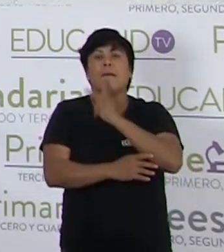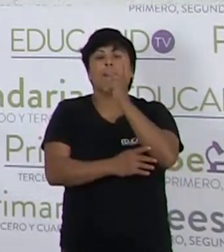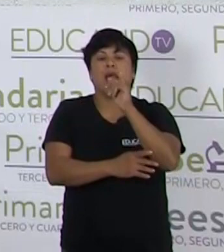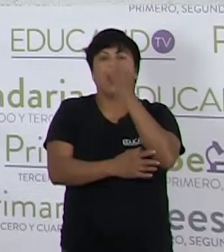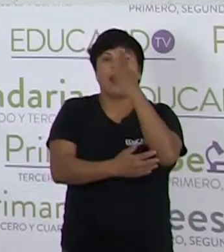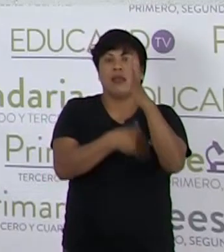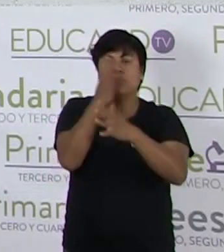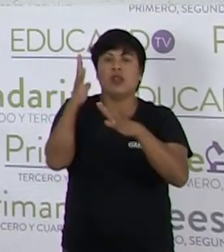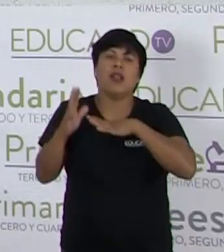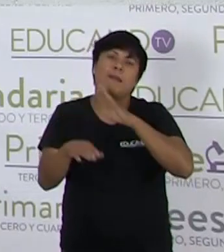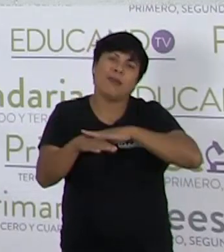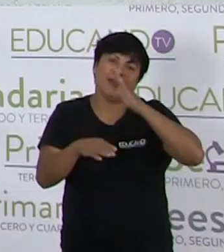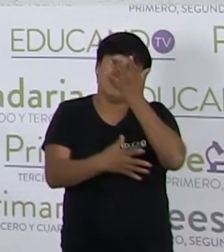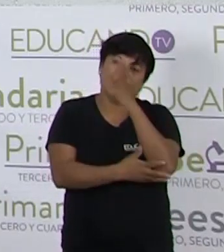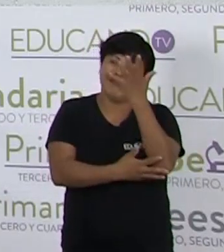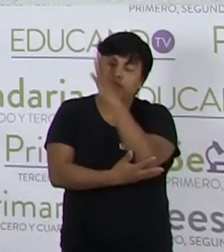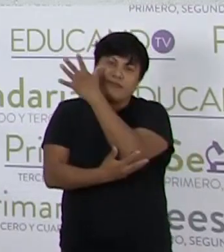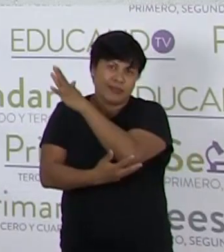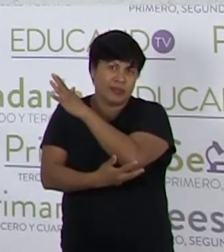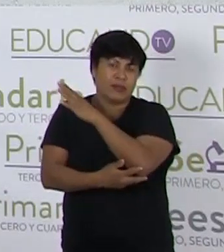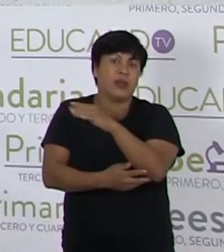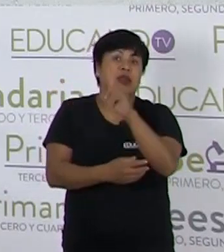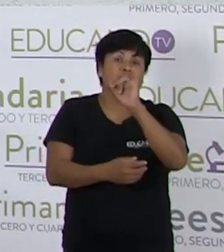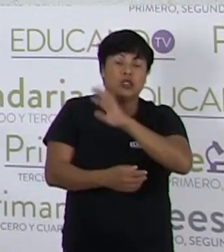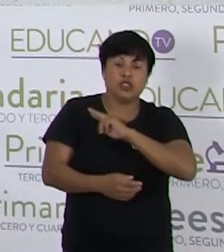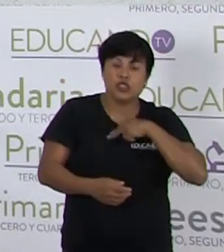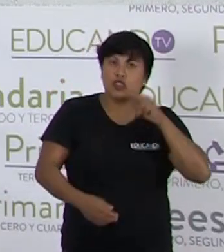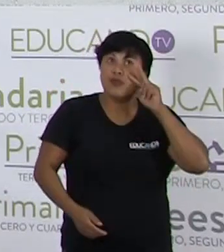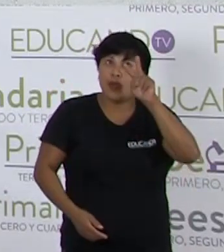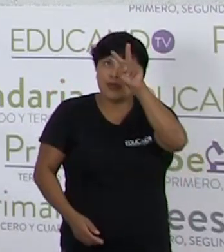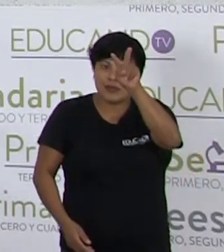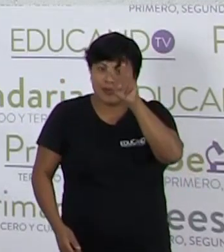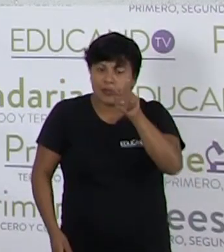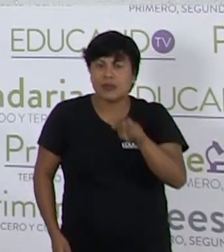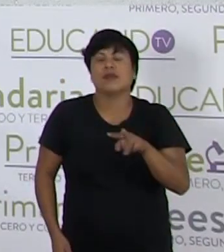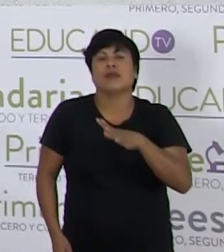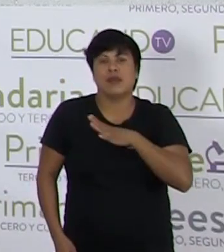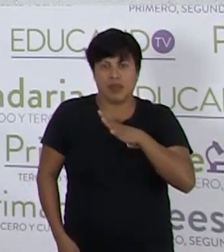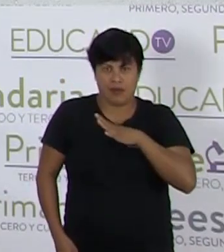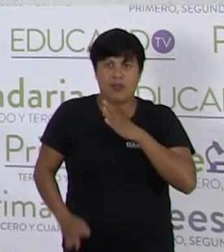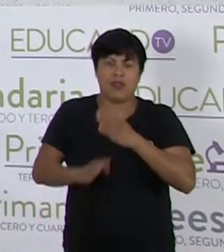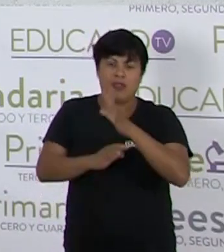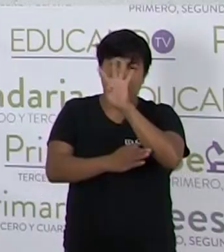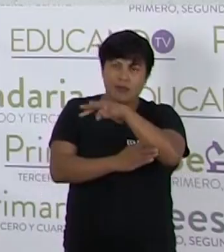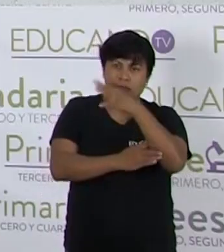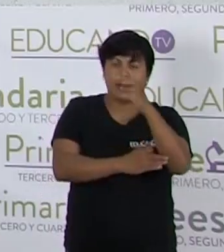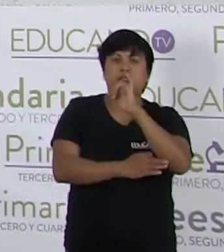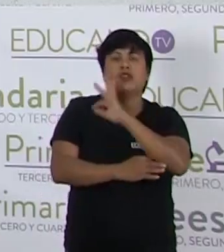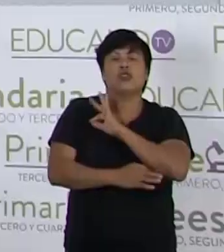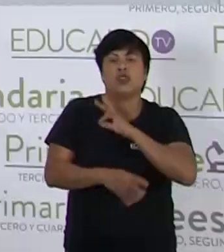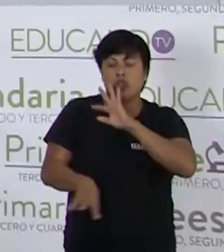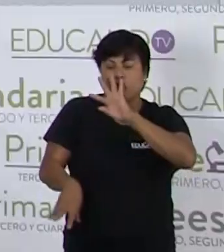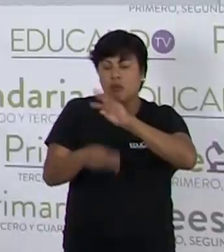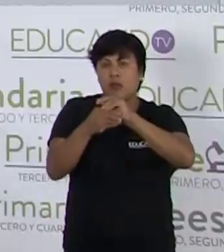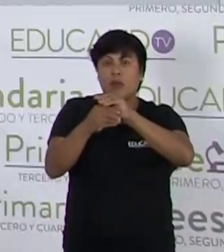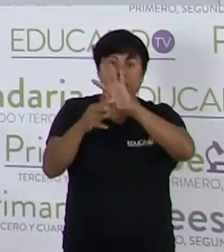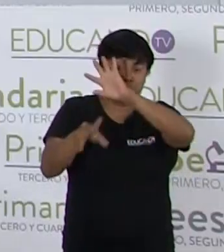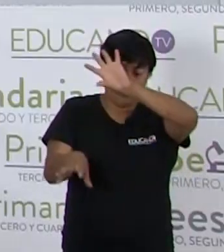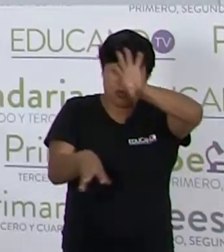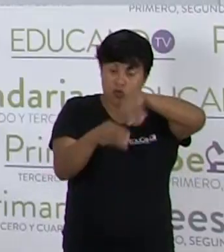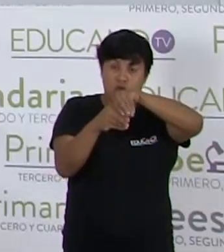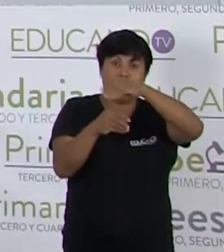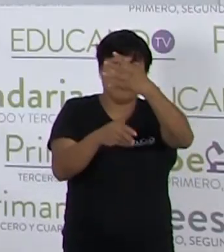más. Si es que nos basamos de estos datos que tenemos aquí. Si complementamos nuestra tabla,